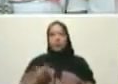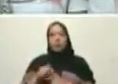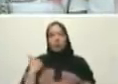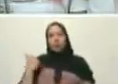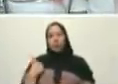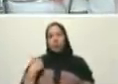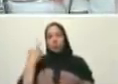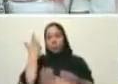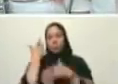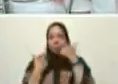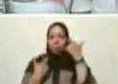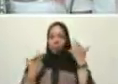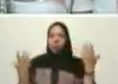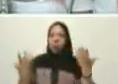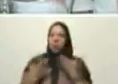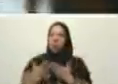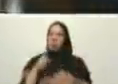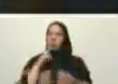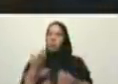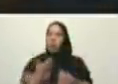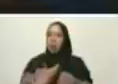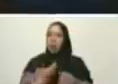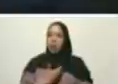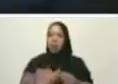decir desde ese apartamento tan bello